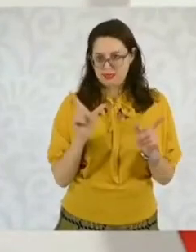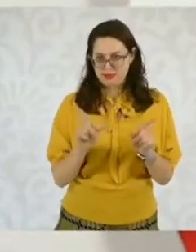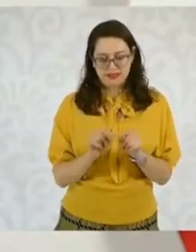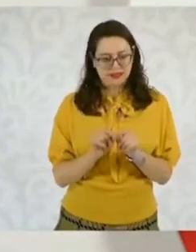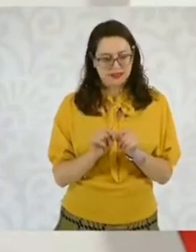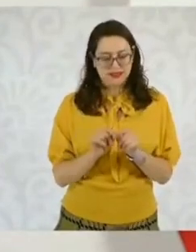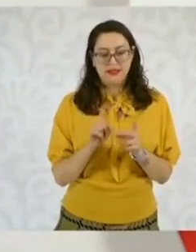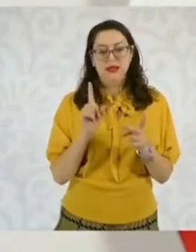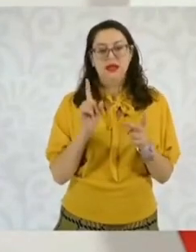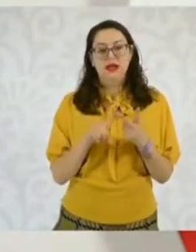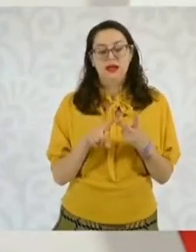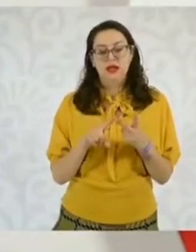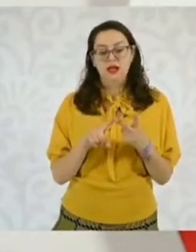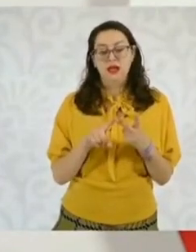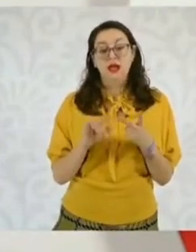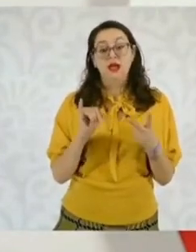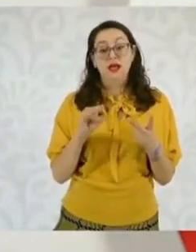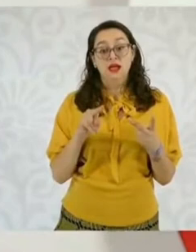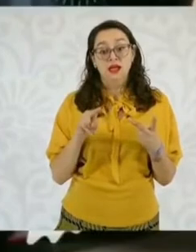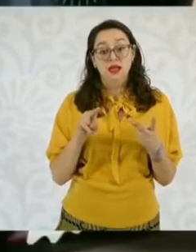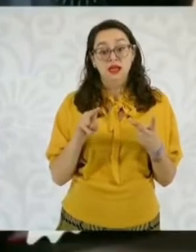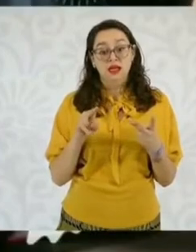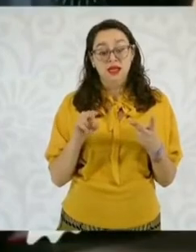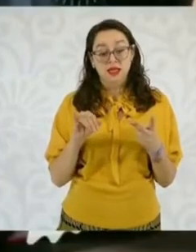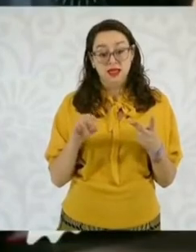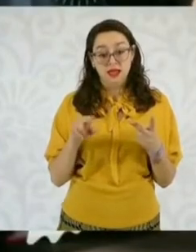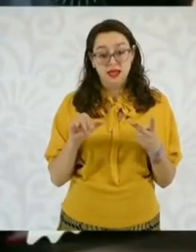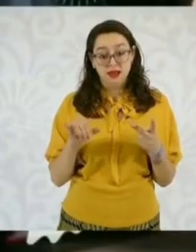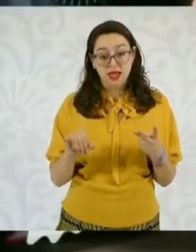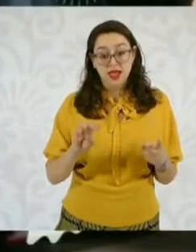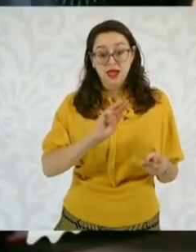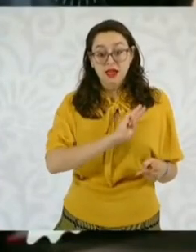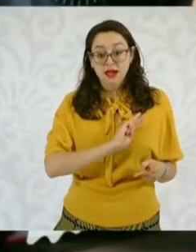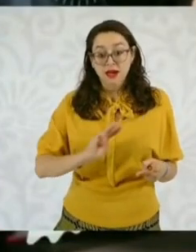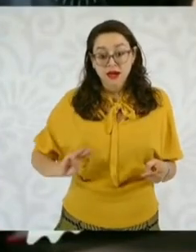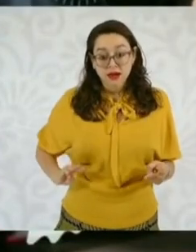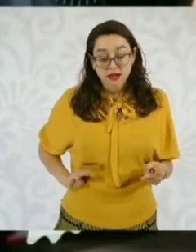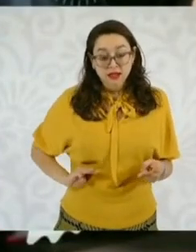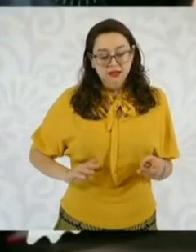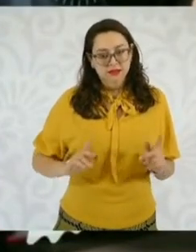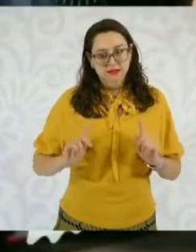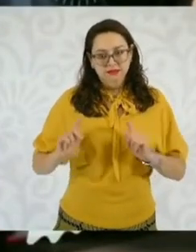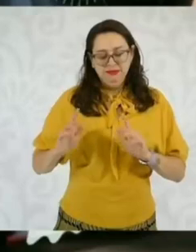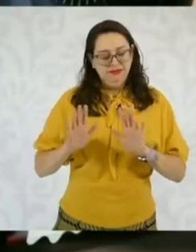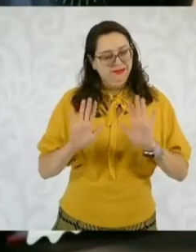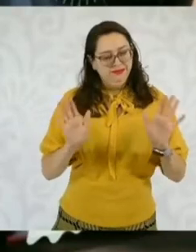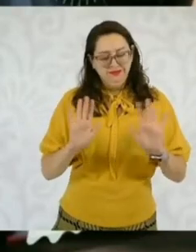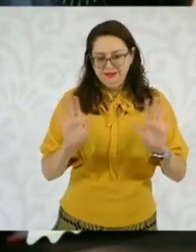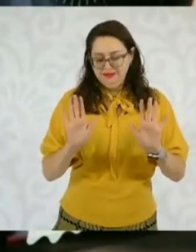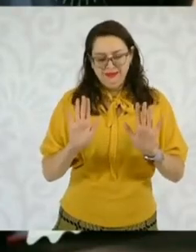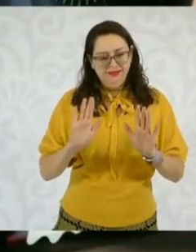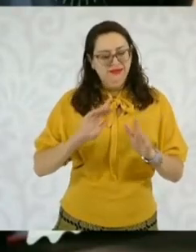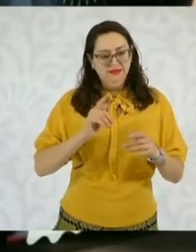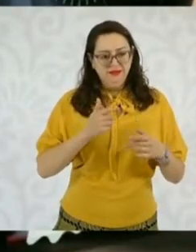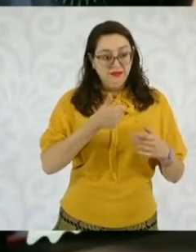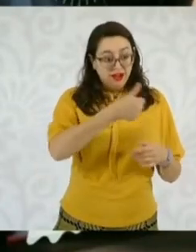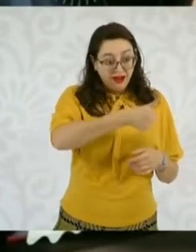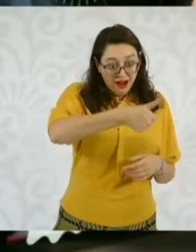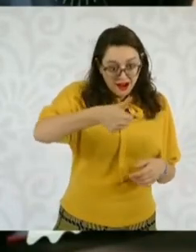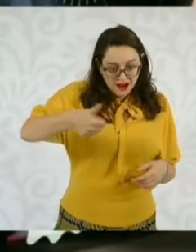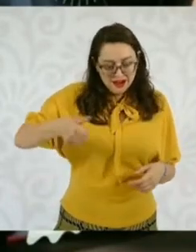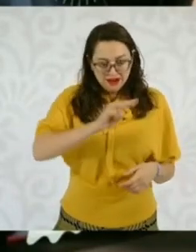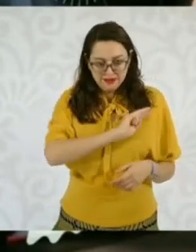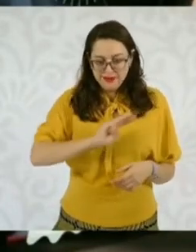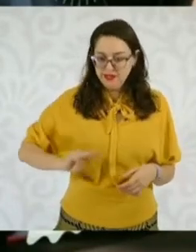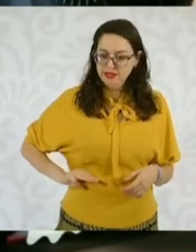Hay homólogos en el INAI a nivel de que son los que revisaban los municipios. Ahora, en la propuesta de ley, nosotros proponemos que sean